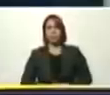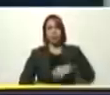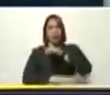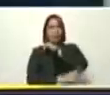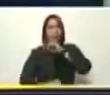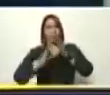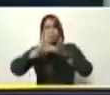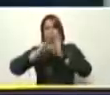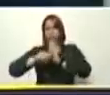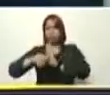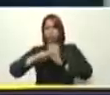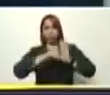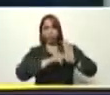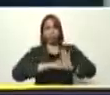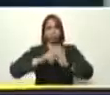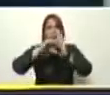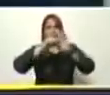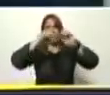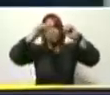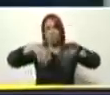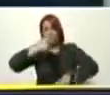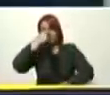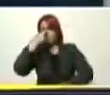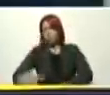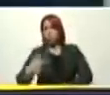corrupción, abandono del pueblo.